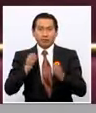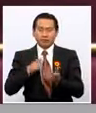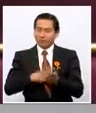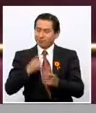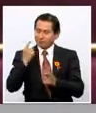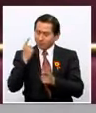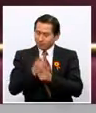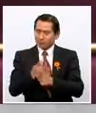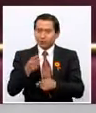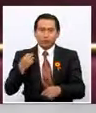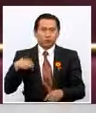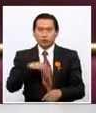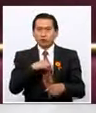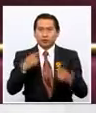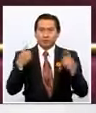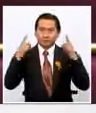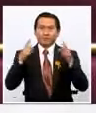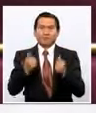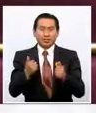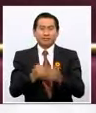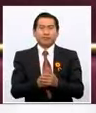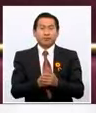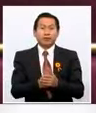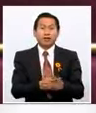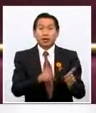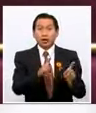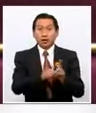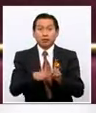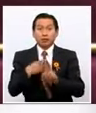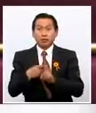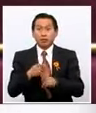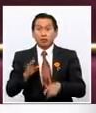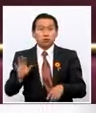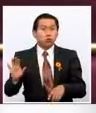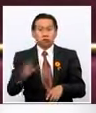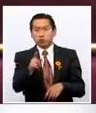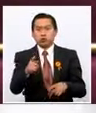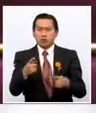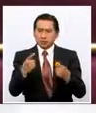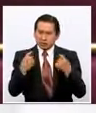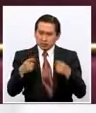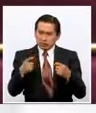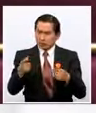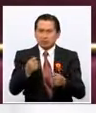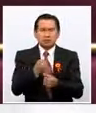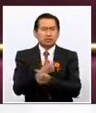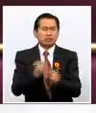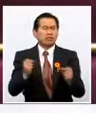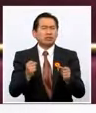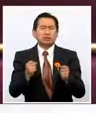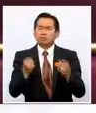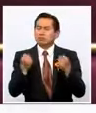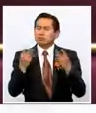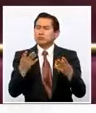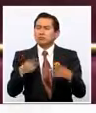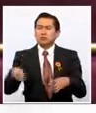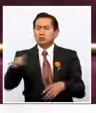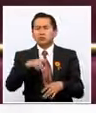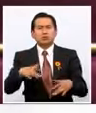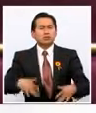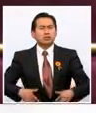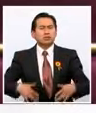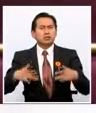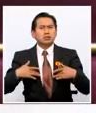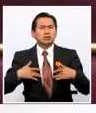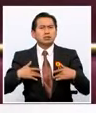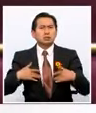hubiéramos logrado también los bolivianos logramos salvar miles y miles de vidas con